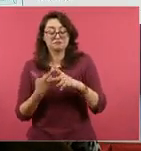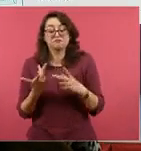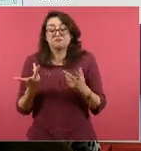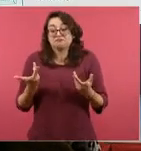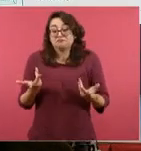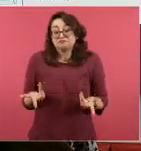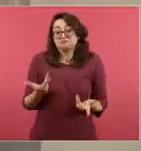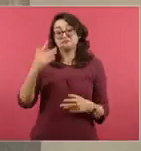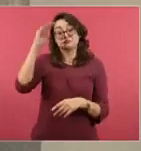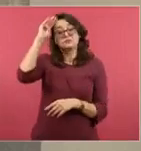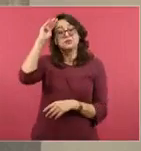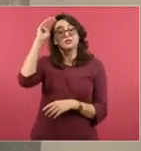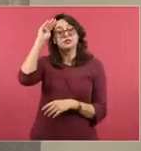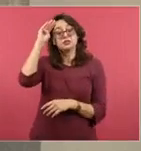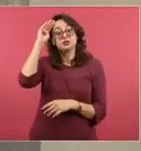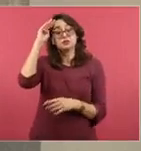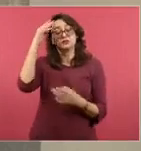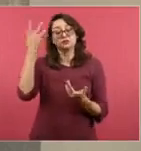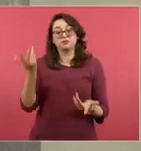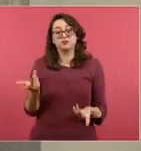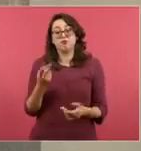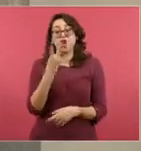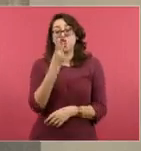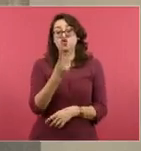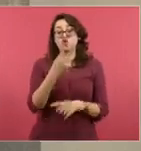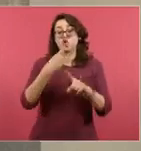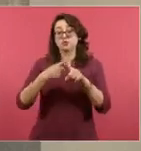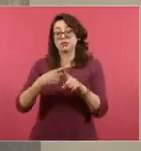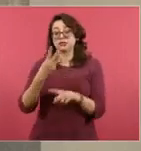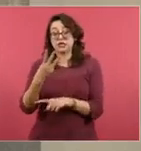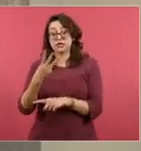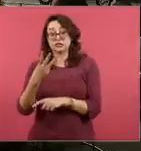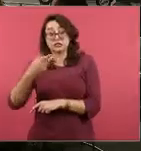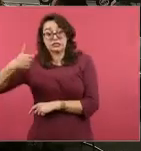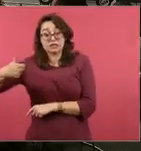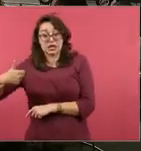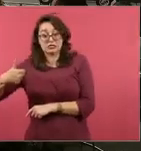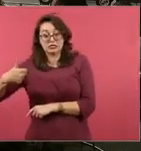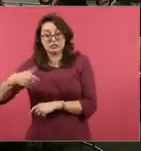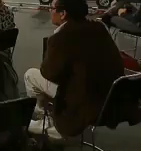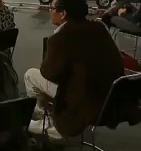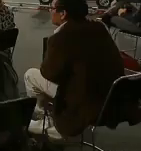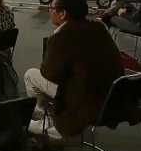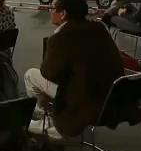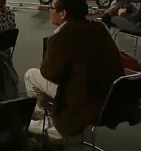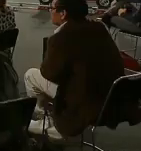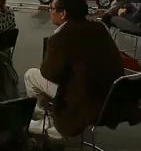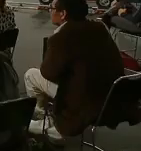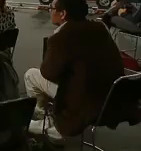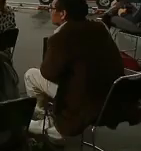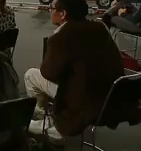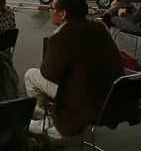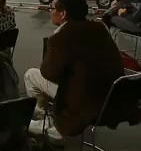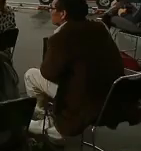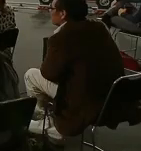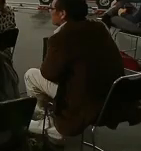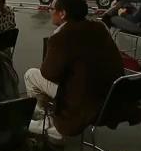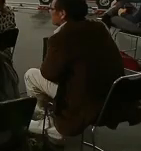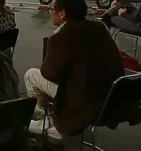yo diría, a ver, 2 más 3 es igual a 6, pues me interesa que los niños me digan, no es cierto, maestro, usted se